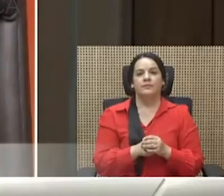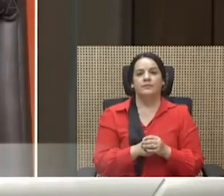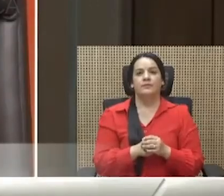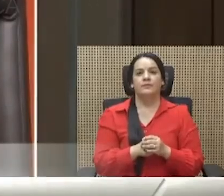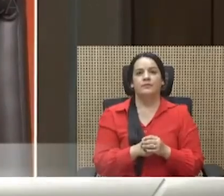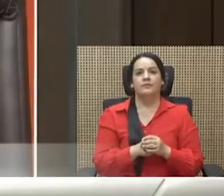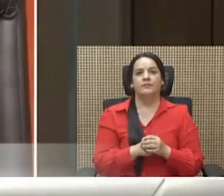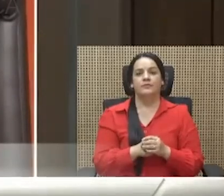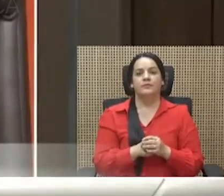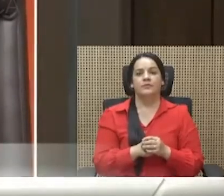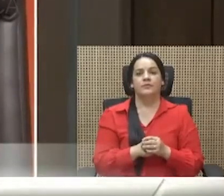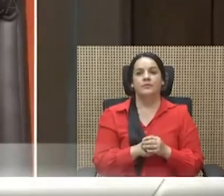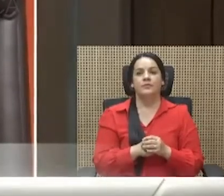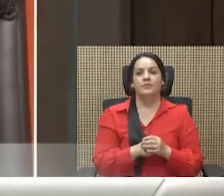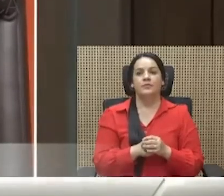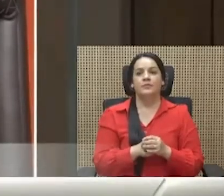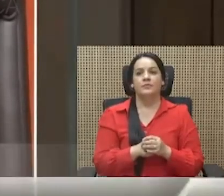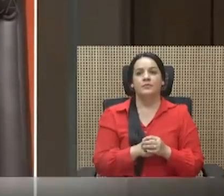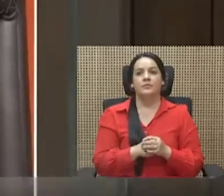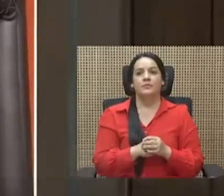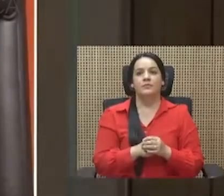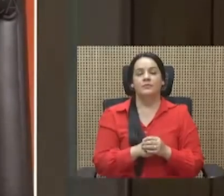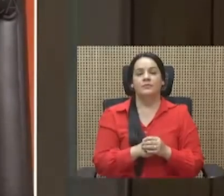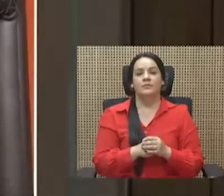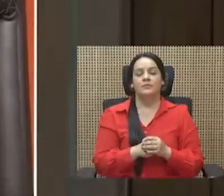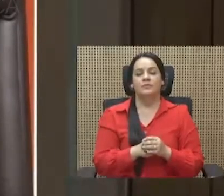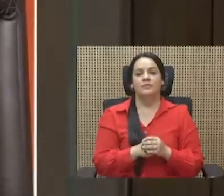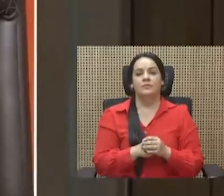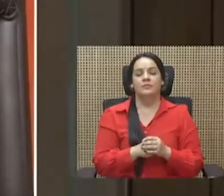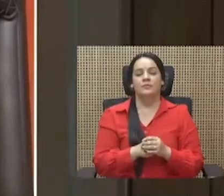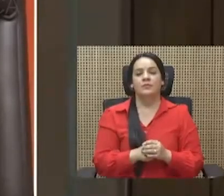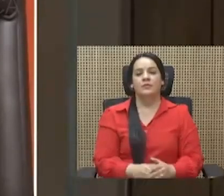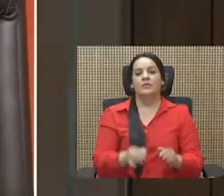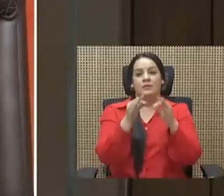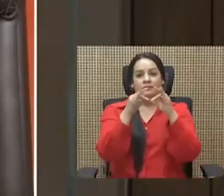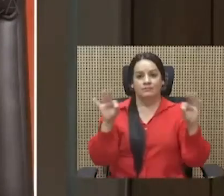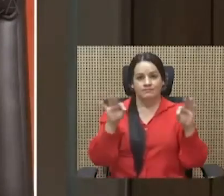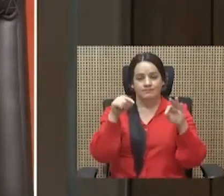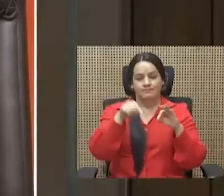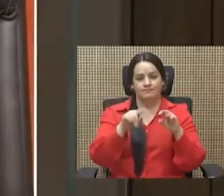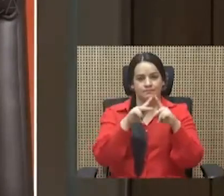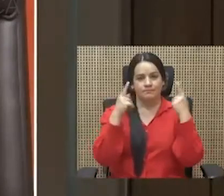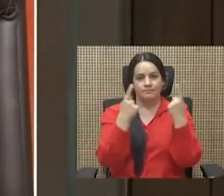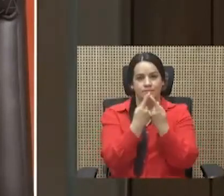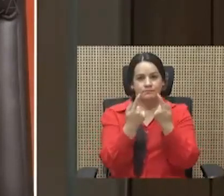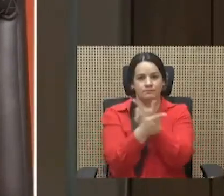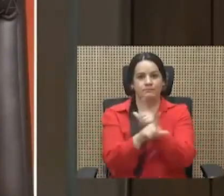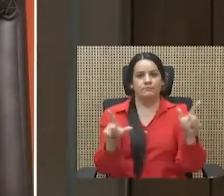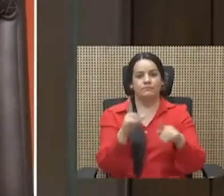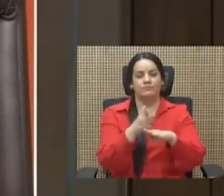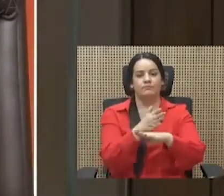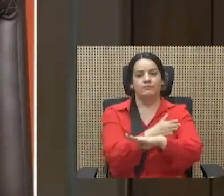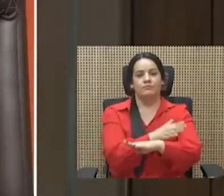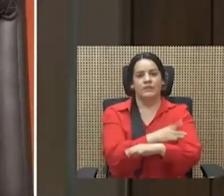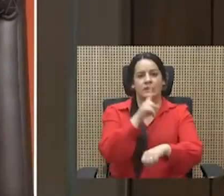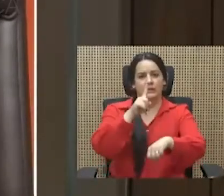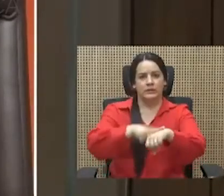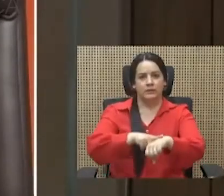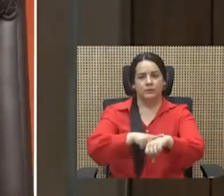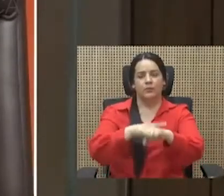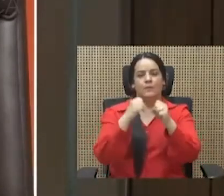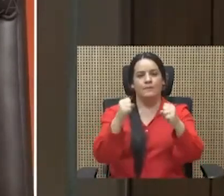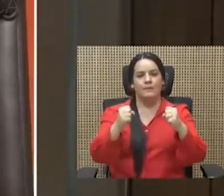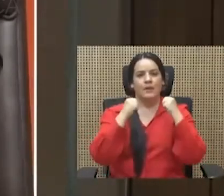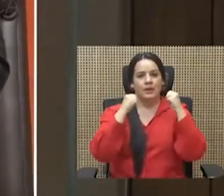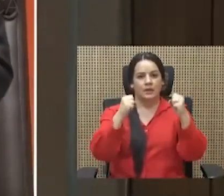la frase que nos inspira a nosotros en el Partido Liberal Progresista es tiempo de valientes. Y entonces vamos a decir las